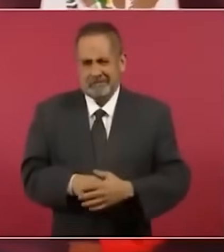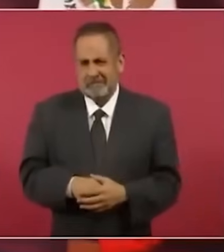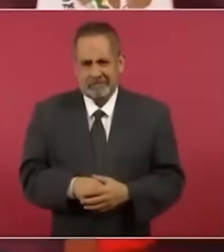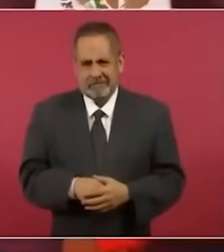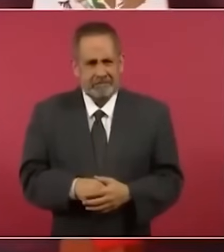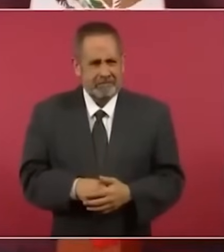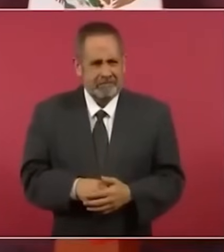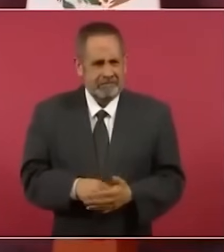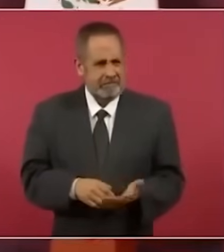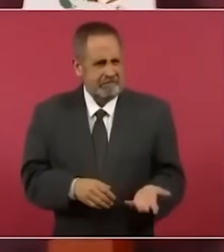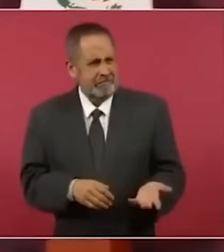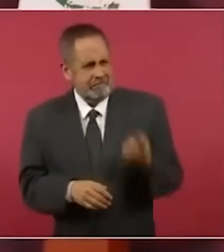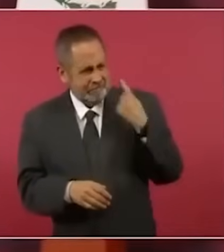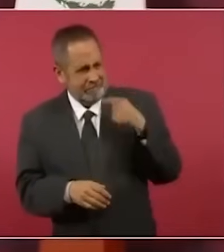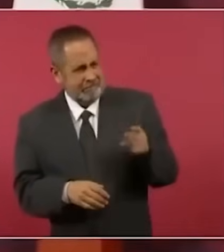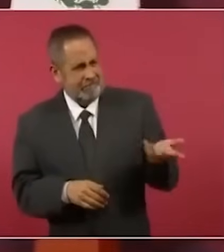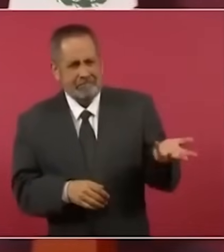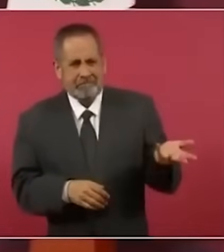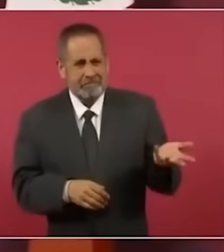fomentando